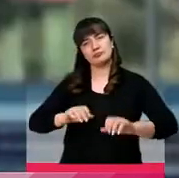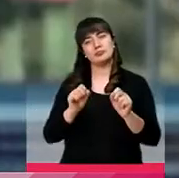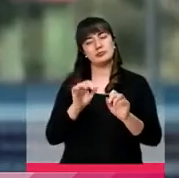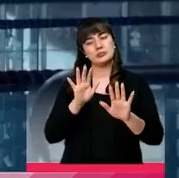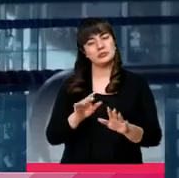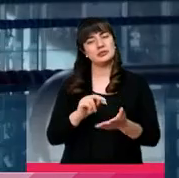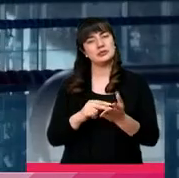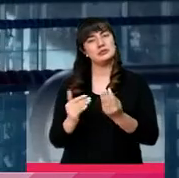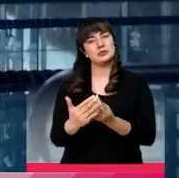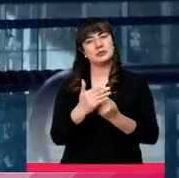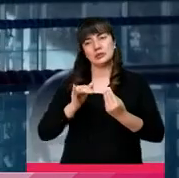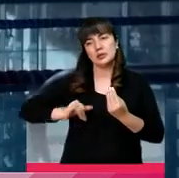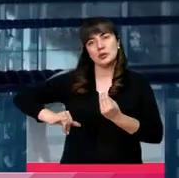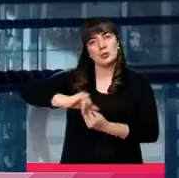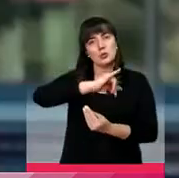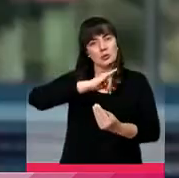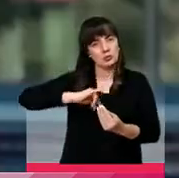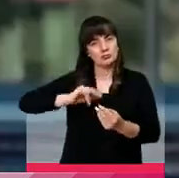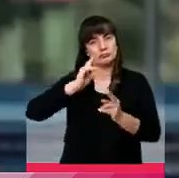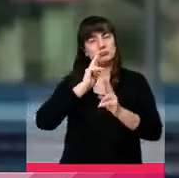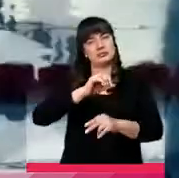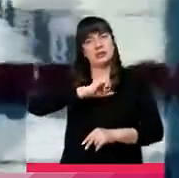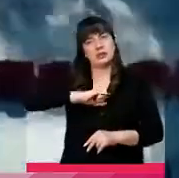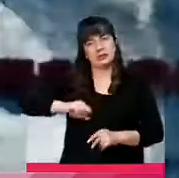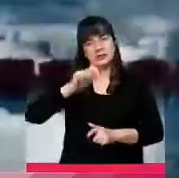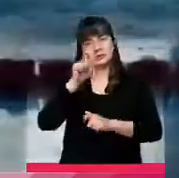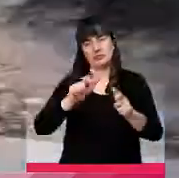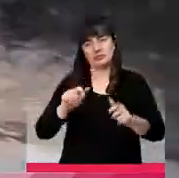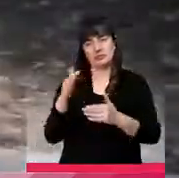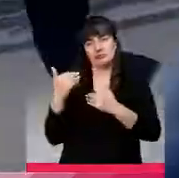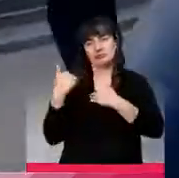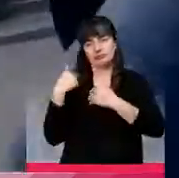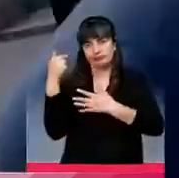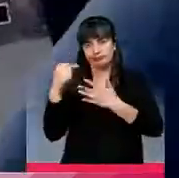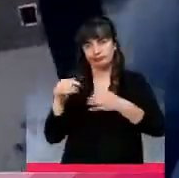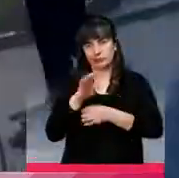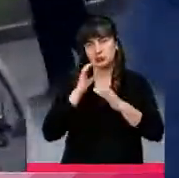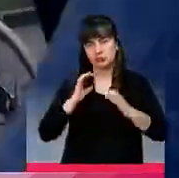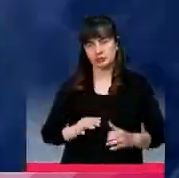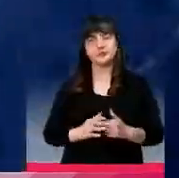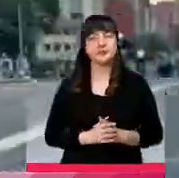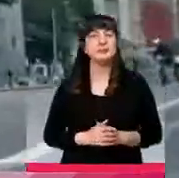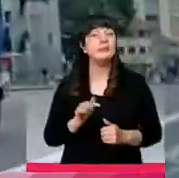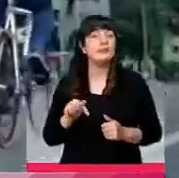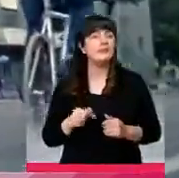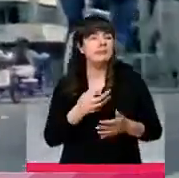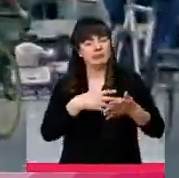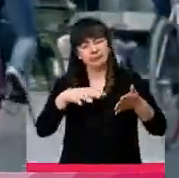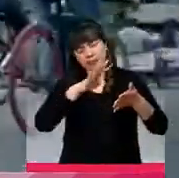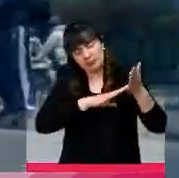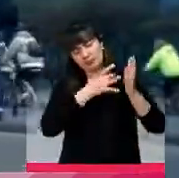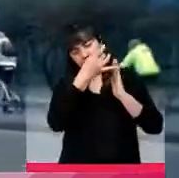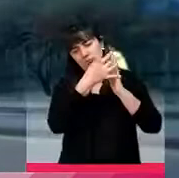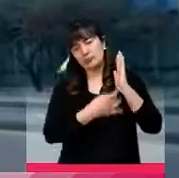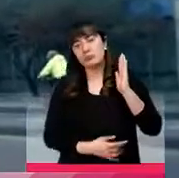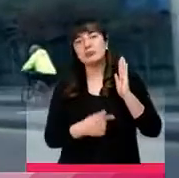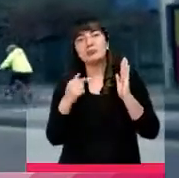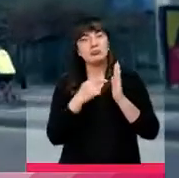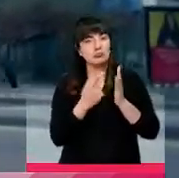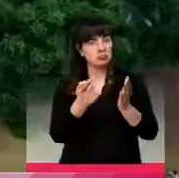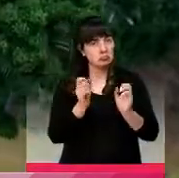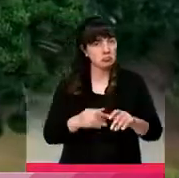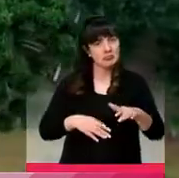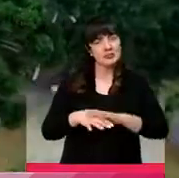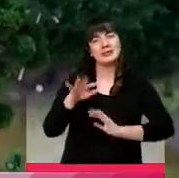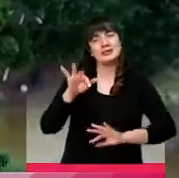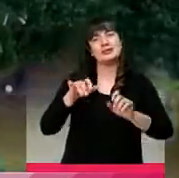común y al reconocimiento de los derechos y deberes ciudadanos. Esta agenda, que podrá disfrutarse desde las plataformas de la Secretaría de